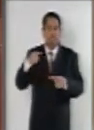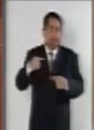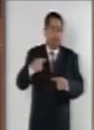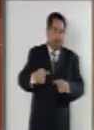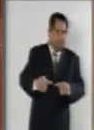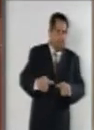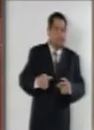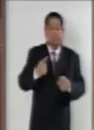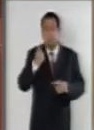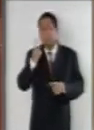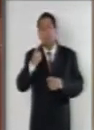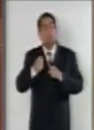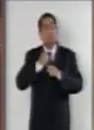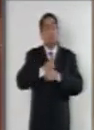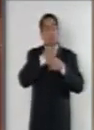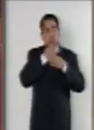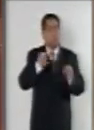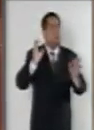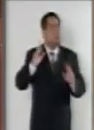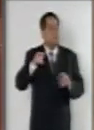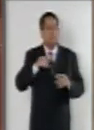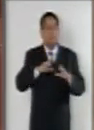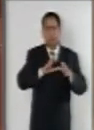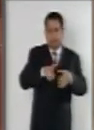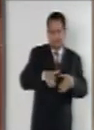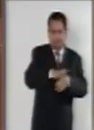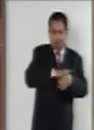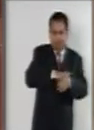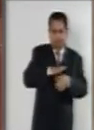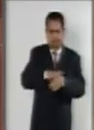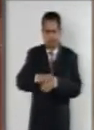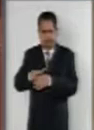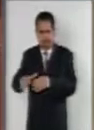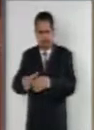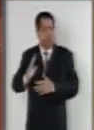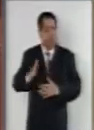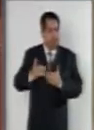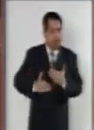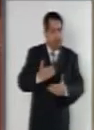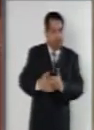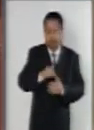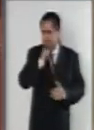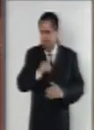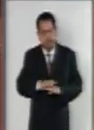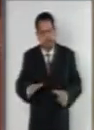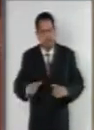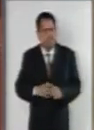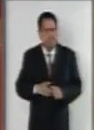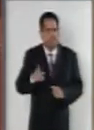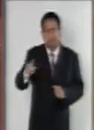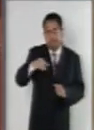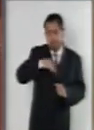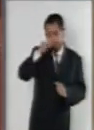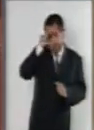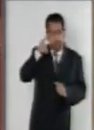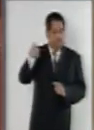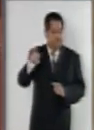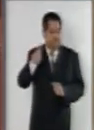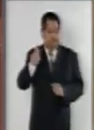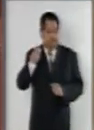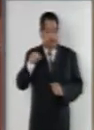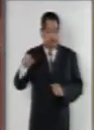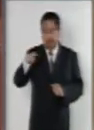año de haber anunciado las zonas económicas, no han avanzado nada, porque piensa Peña Nieto